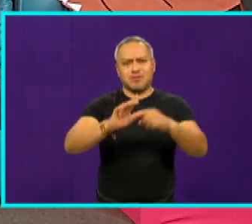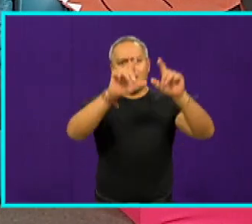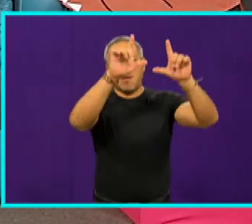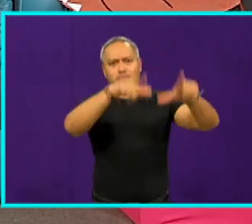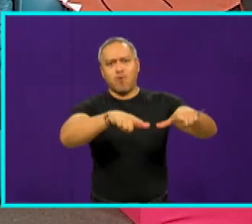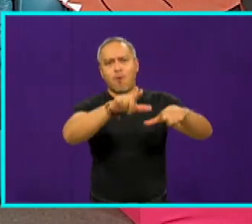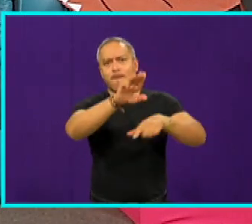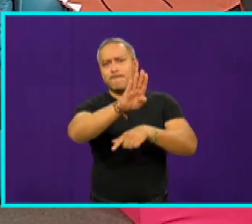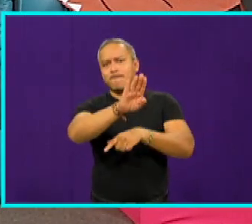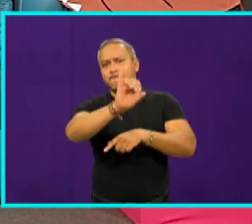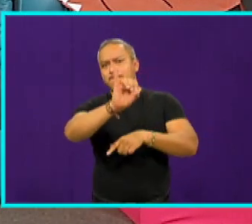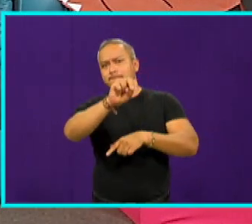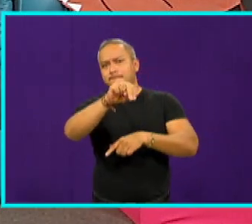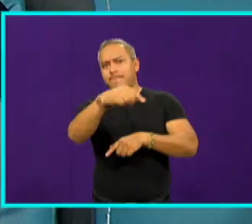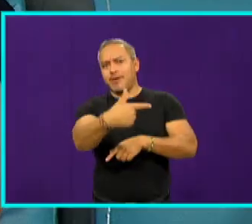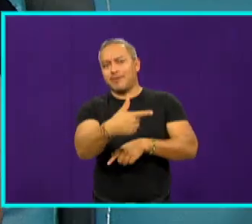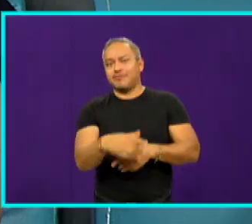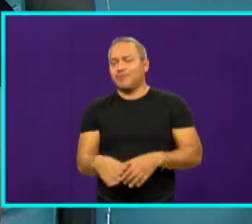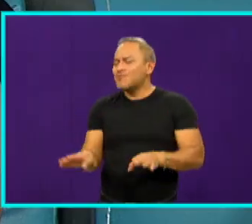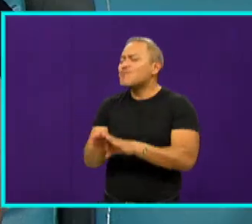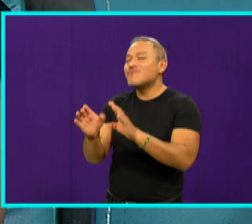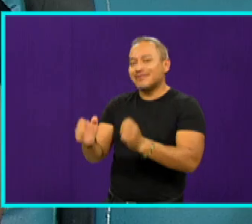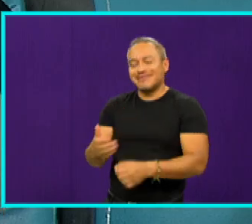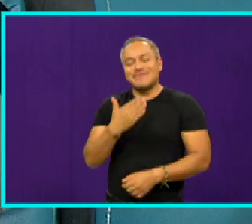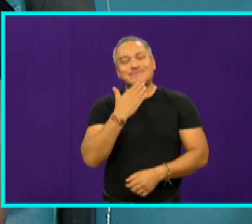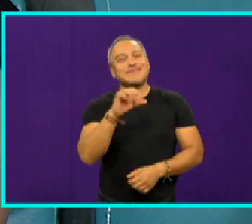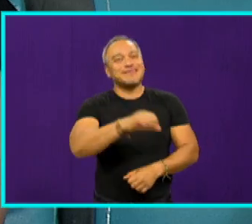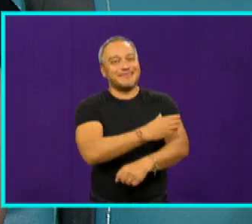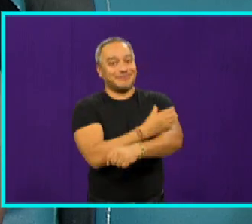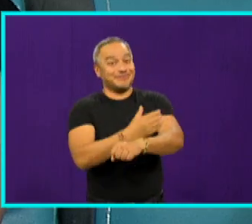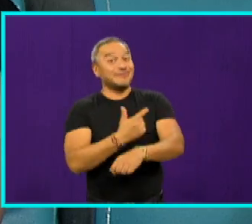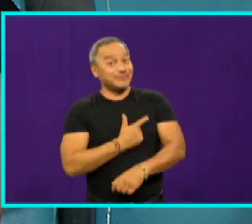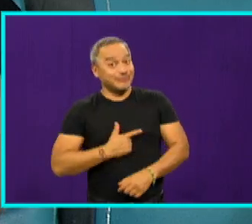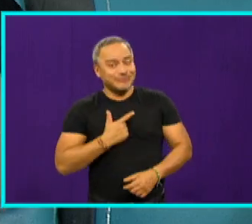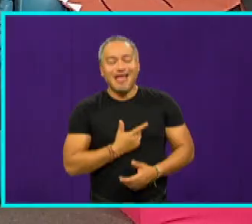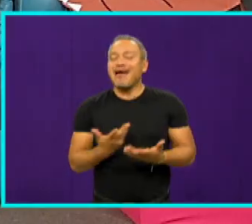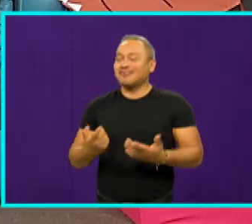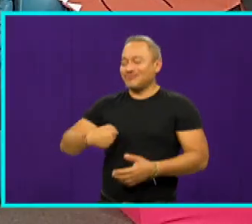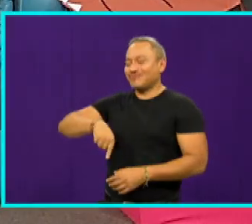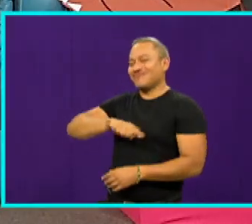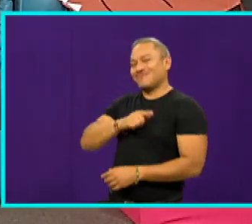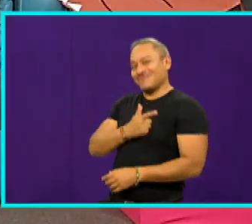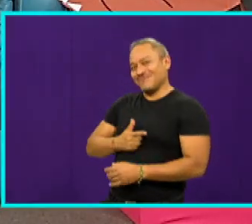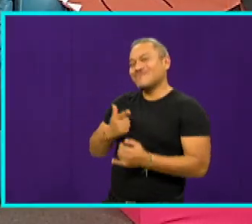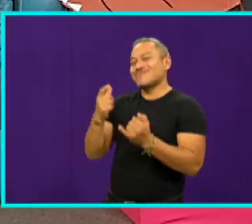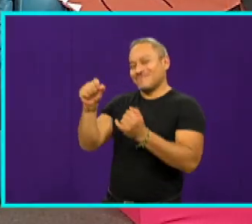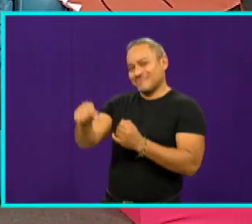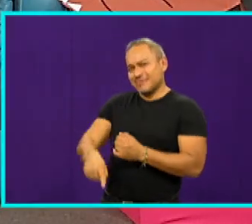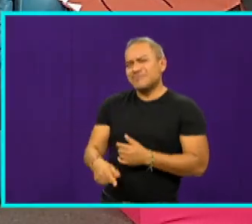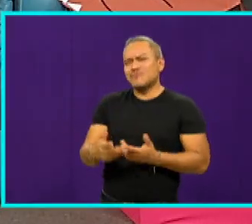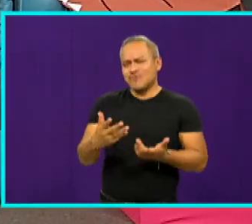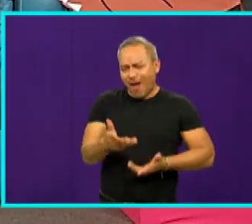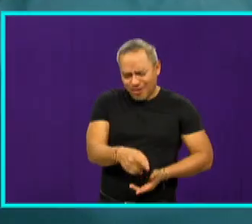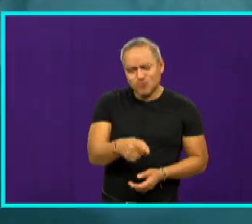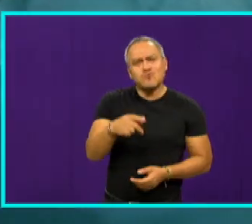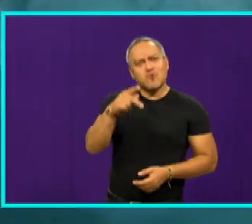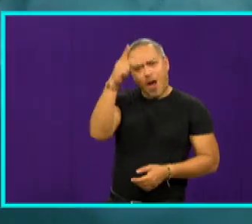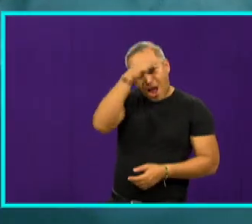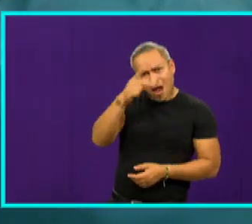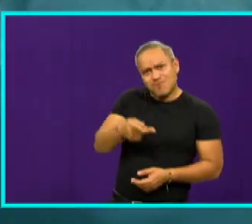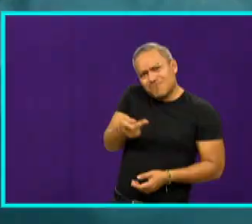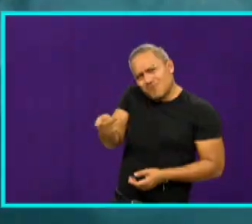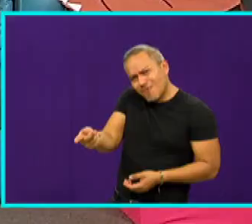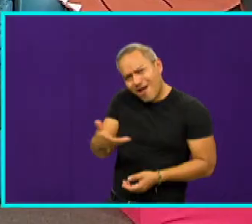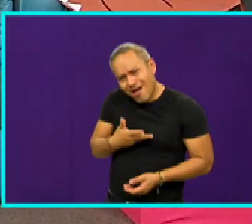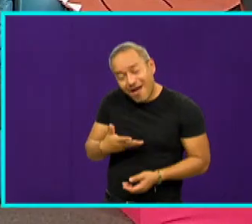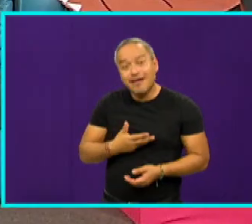¿cómo está? Hola, buenas tardes. Aquí estamos acompañándolos con mucho gusto. A nosotros nos da mucho gusto también. Y bueno, tenías una pregunta, Carol.